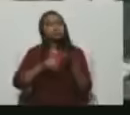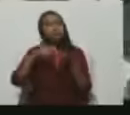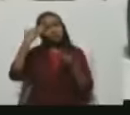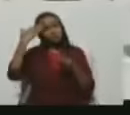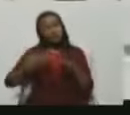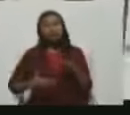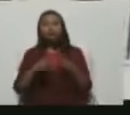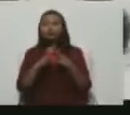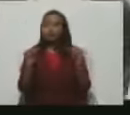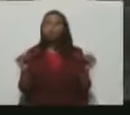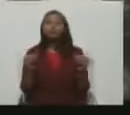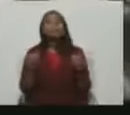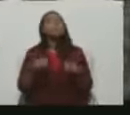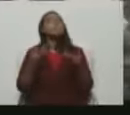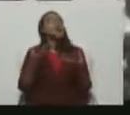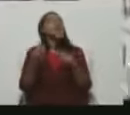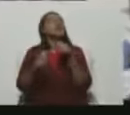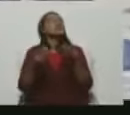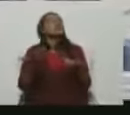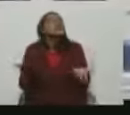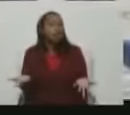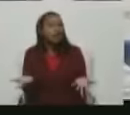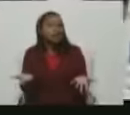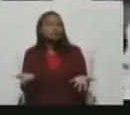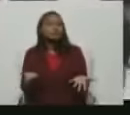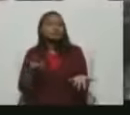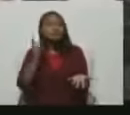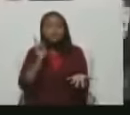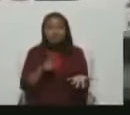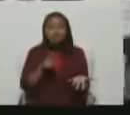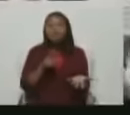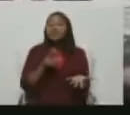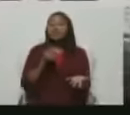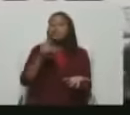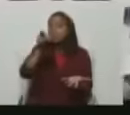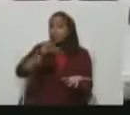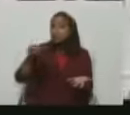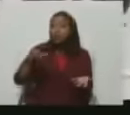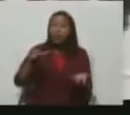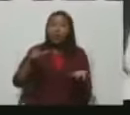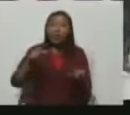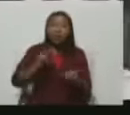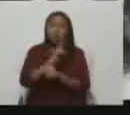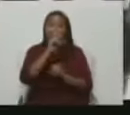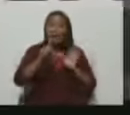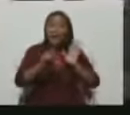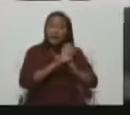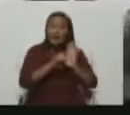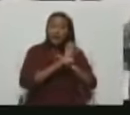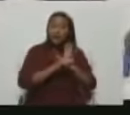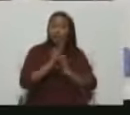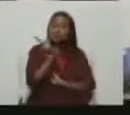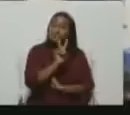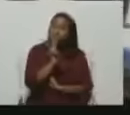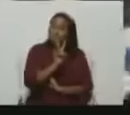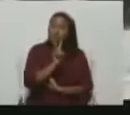Nacional Bolivariana, bueno, para hacer, bueno, las capturas correspondientes de aquellos que violen las leyes de la República e intenten alterar la paz y la